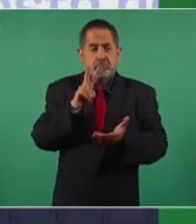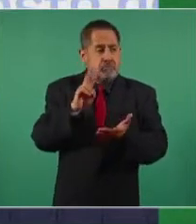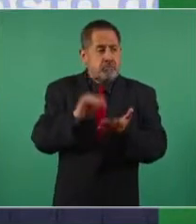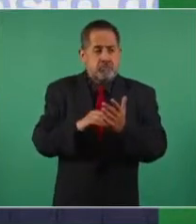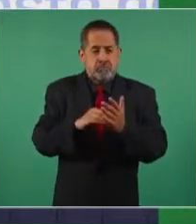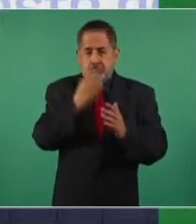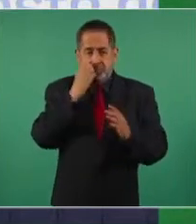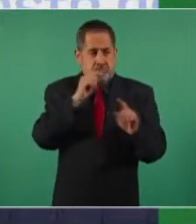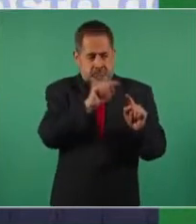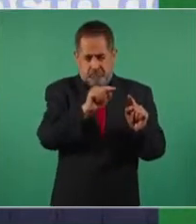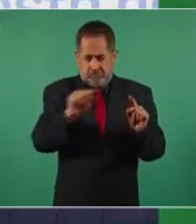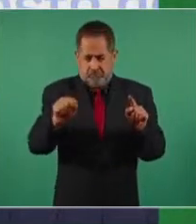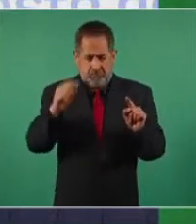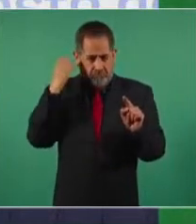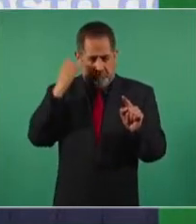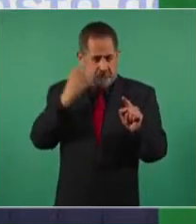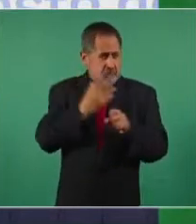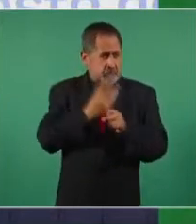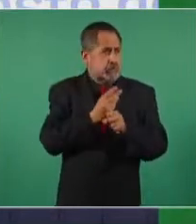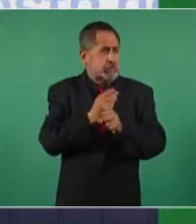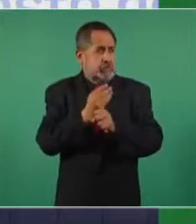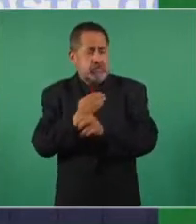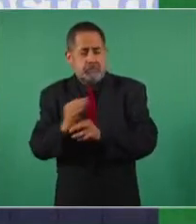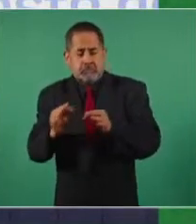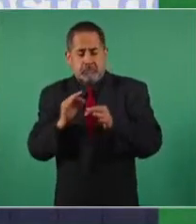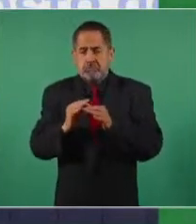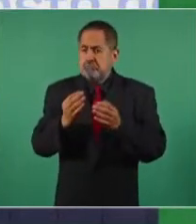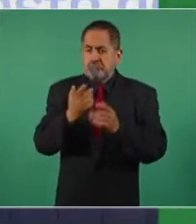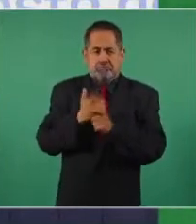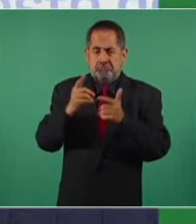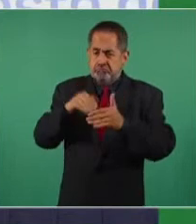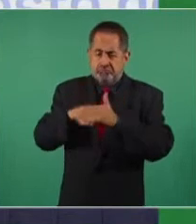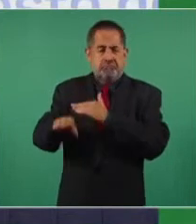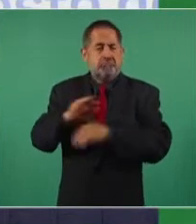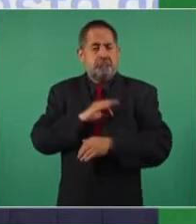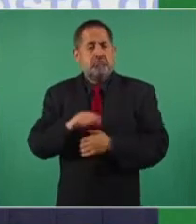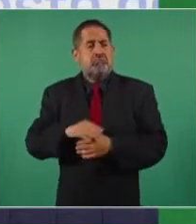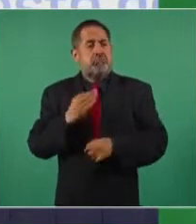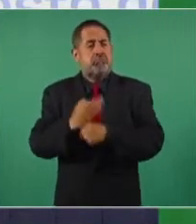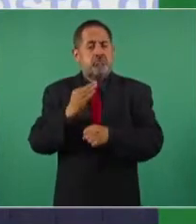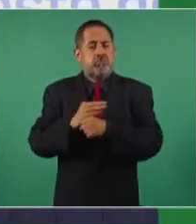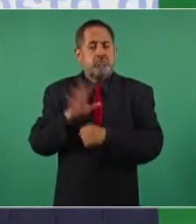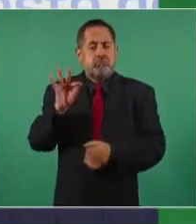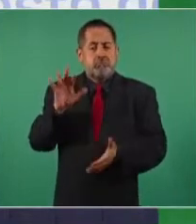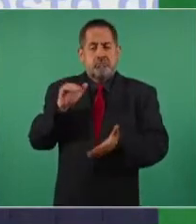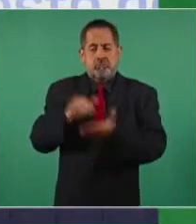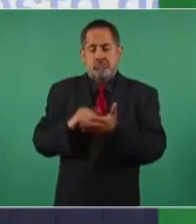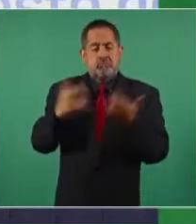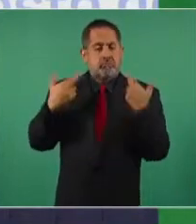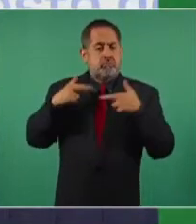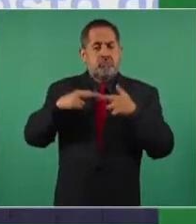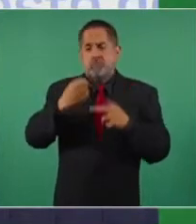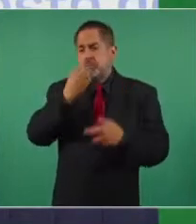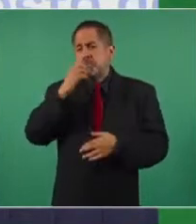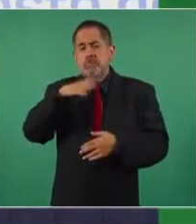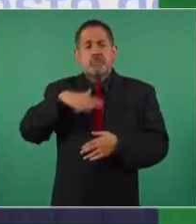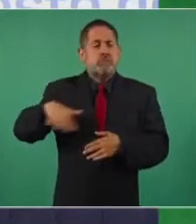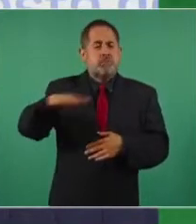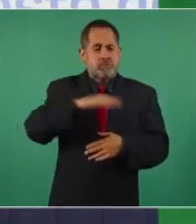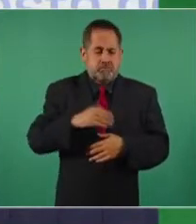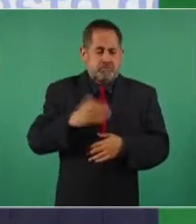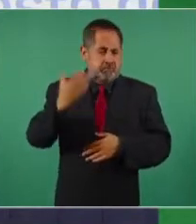podemos estar aprendiendo han sido de 40 mil más han sido